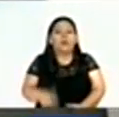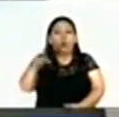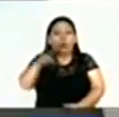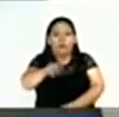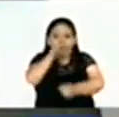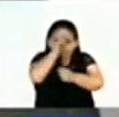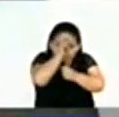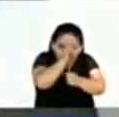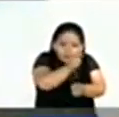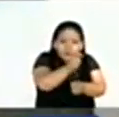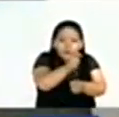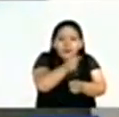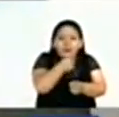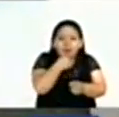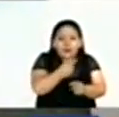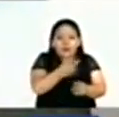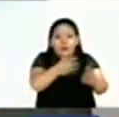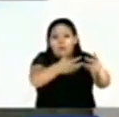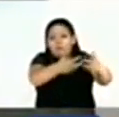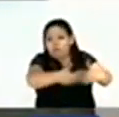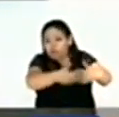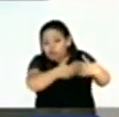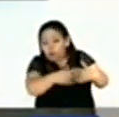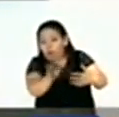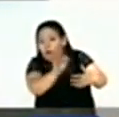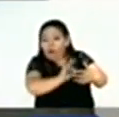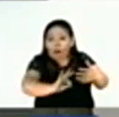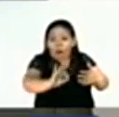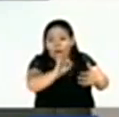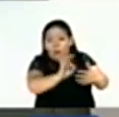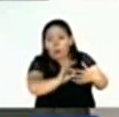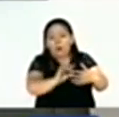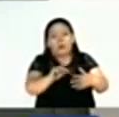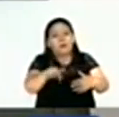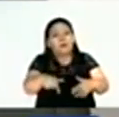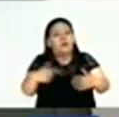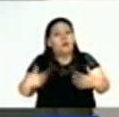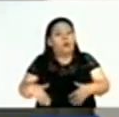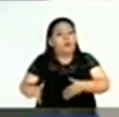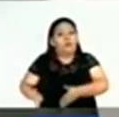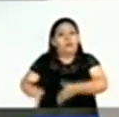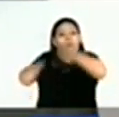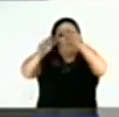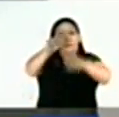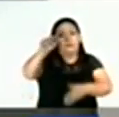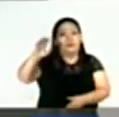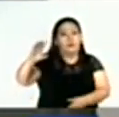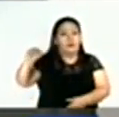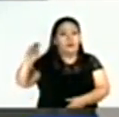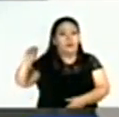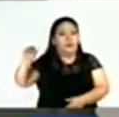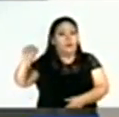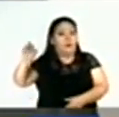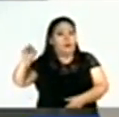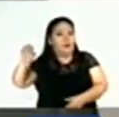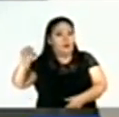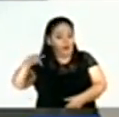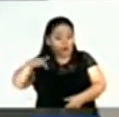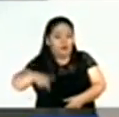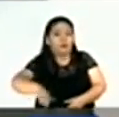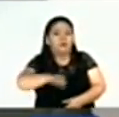galardón al empresarial más relevante que da la Cámara de Comercio e Industria de El Salvador y me atrevería a decir del